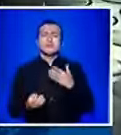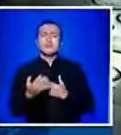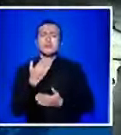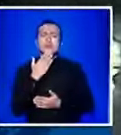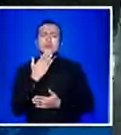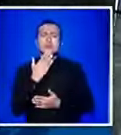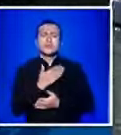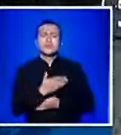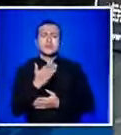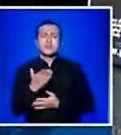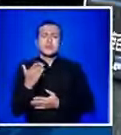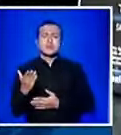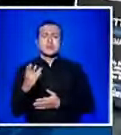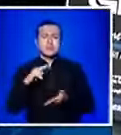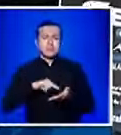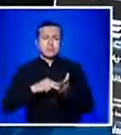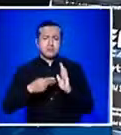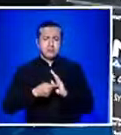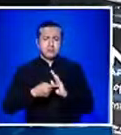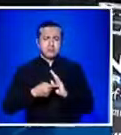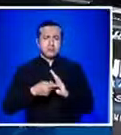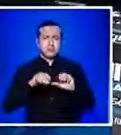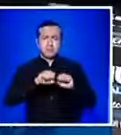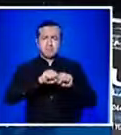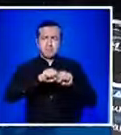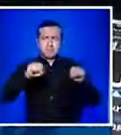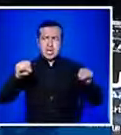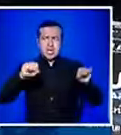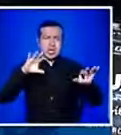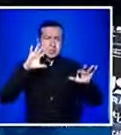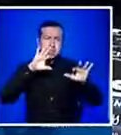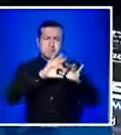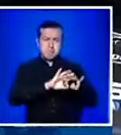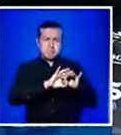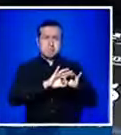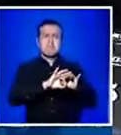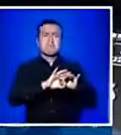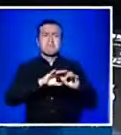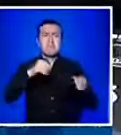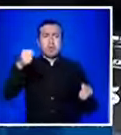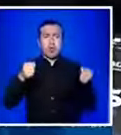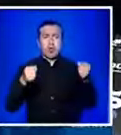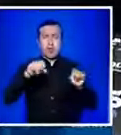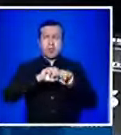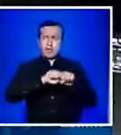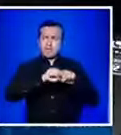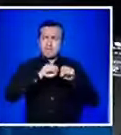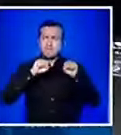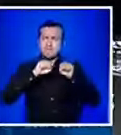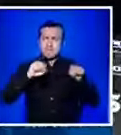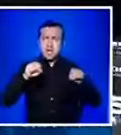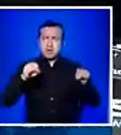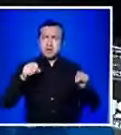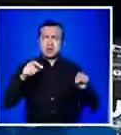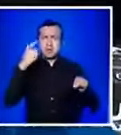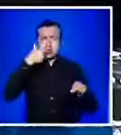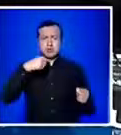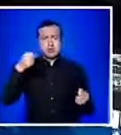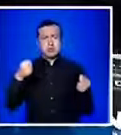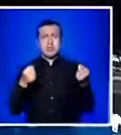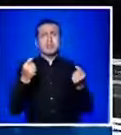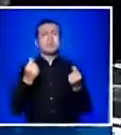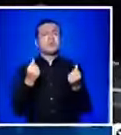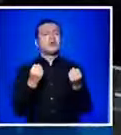rápidamente, esto consiste en un seguro para el volante, para impedir incluso que los delincuentes pues puedan mover el volante. ¿Qué precio